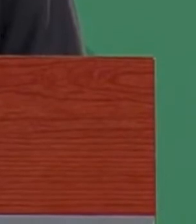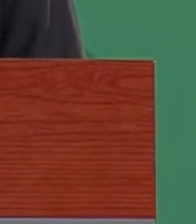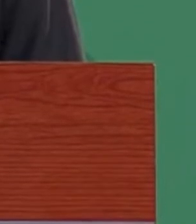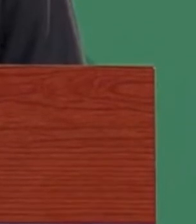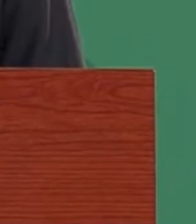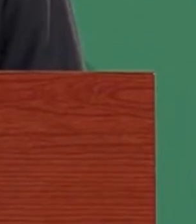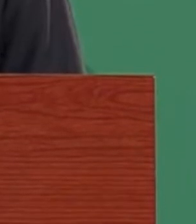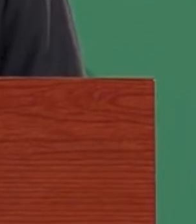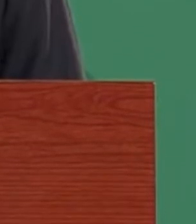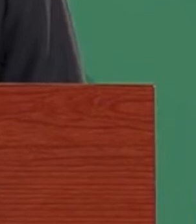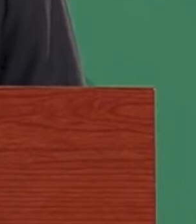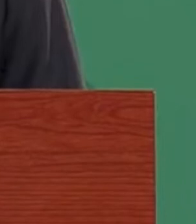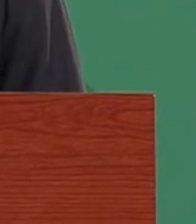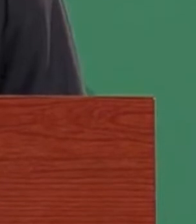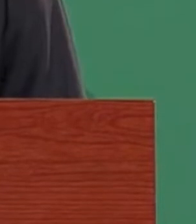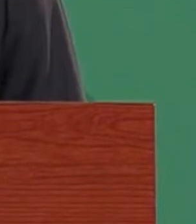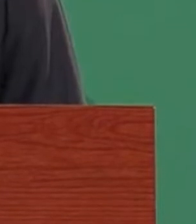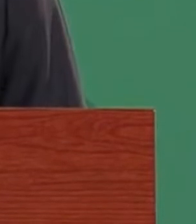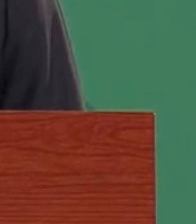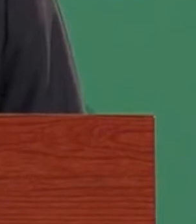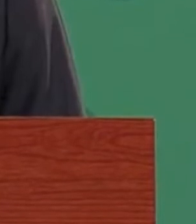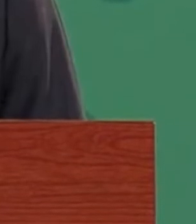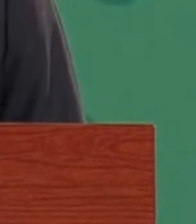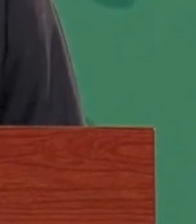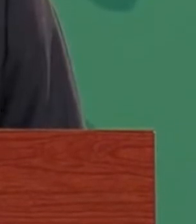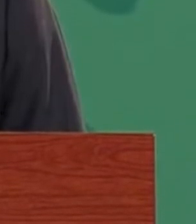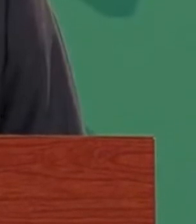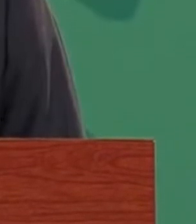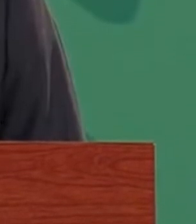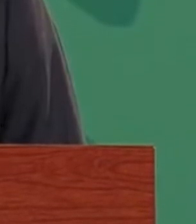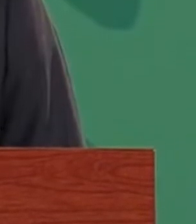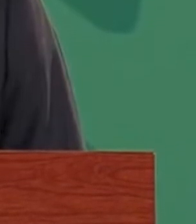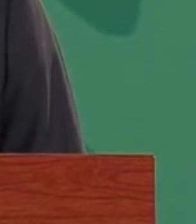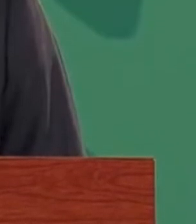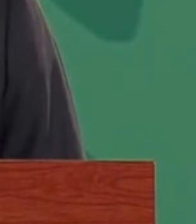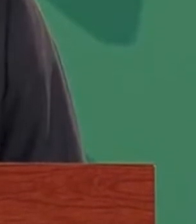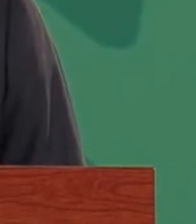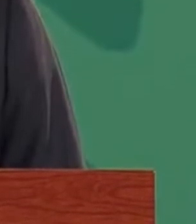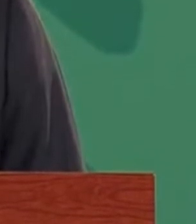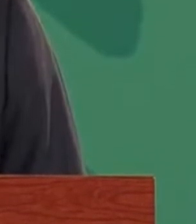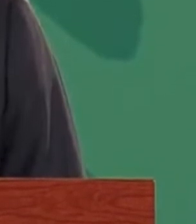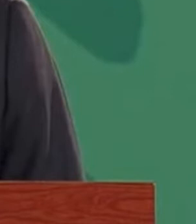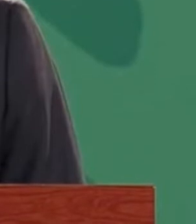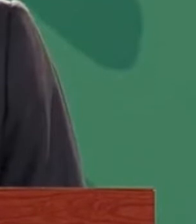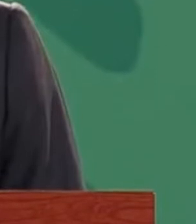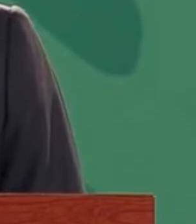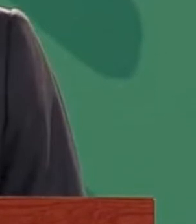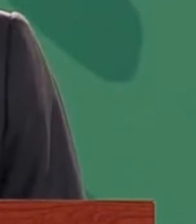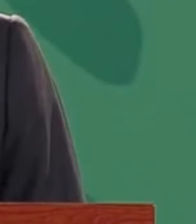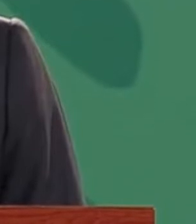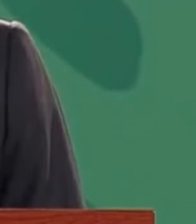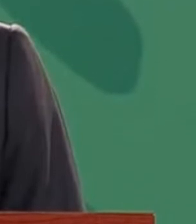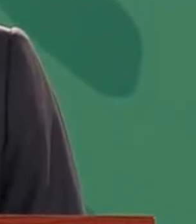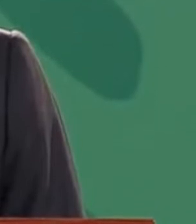del presidente de los Estados Unidos de América, Joe Biden, para poner a disposición de los pueblos y las naciones del